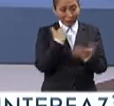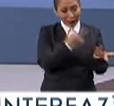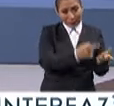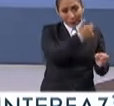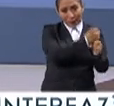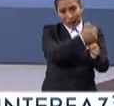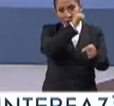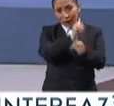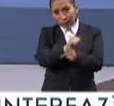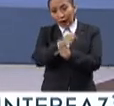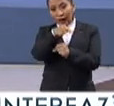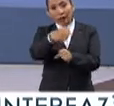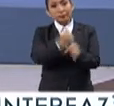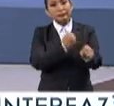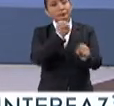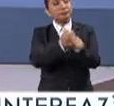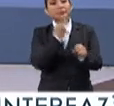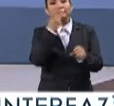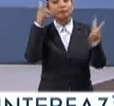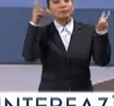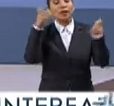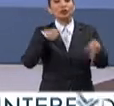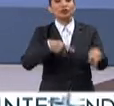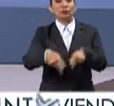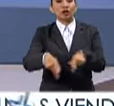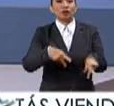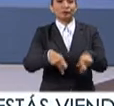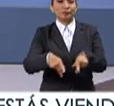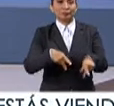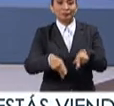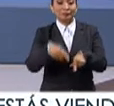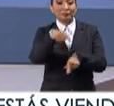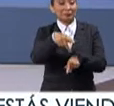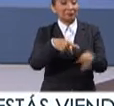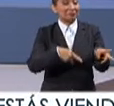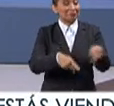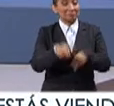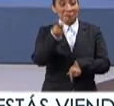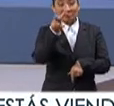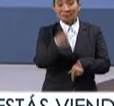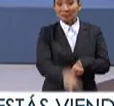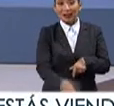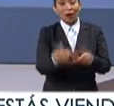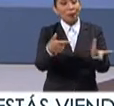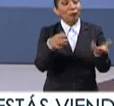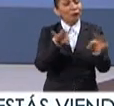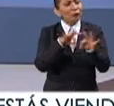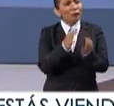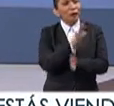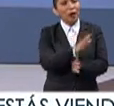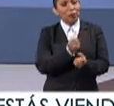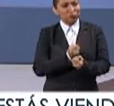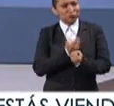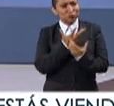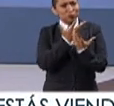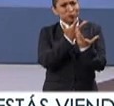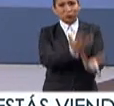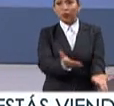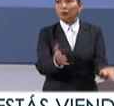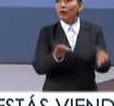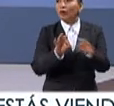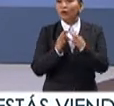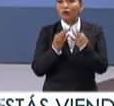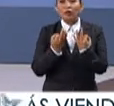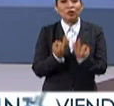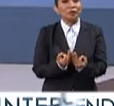primaria secundaria se practicarlo del fútbol el fútbol es sin duda alguna una forma de expresión una forma